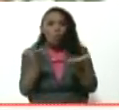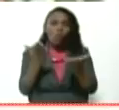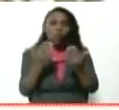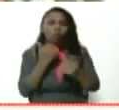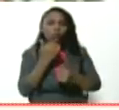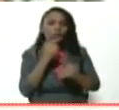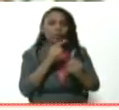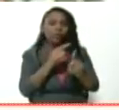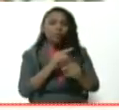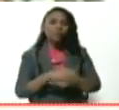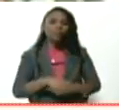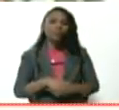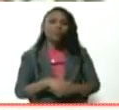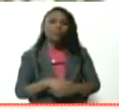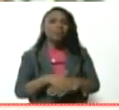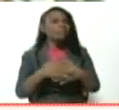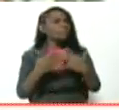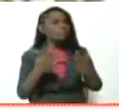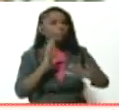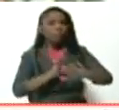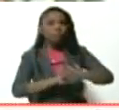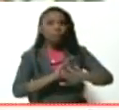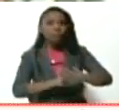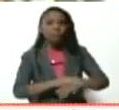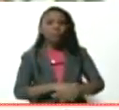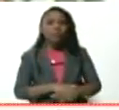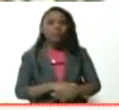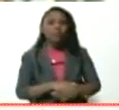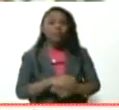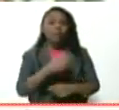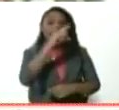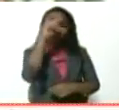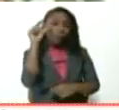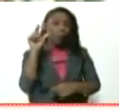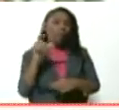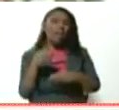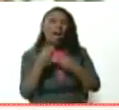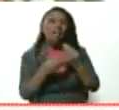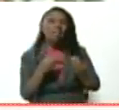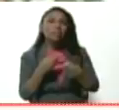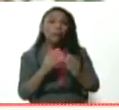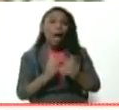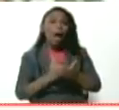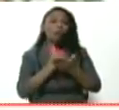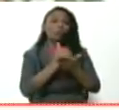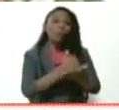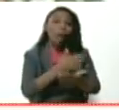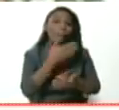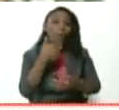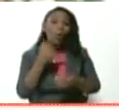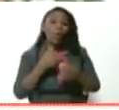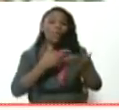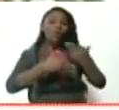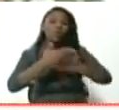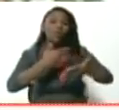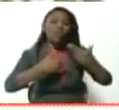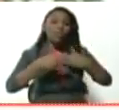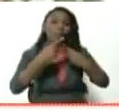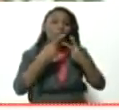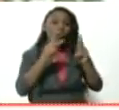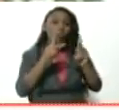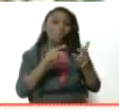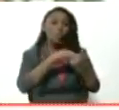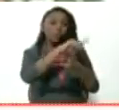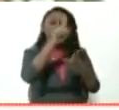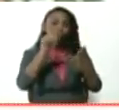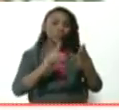esto. ¿Y qué se está haciendo desde el PSUV para contribuir a lo que es la mejora de los servicios públicos? Y